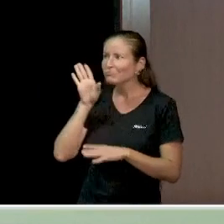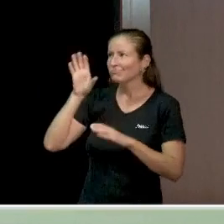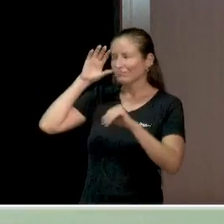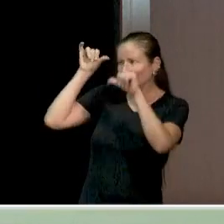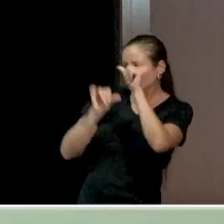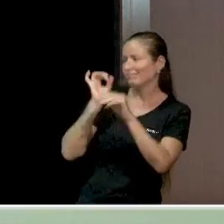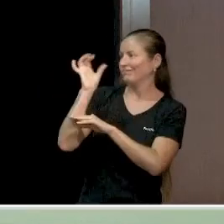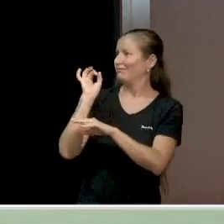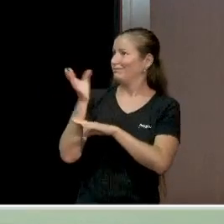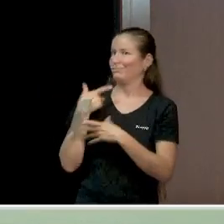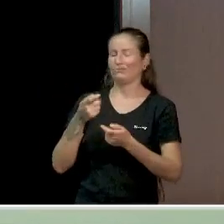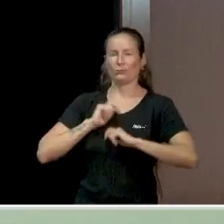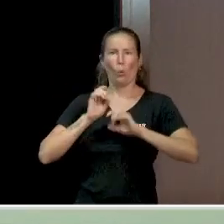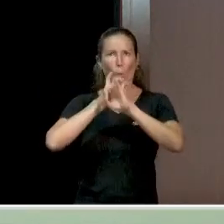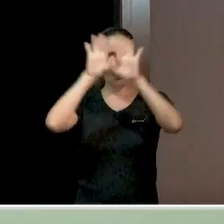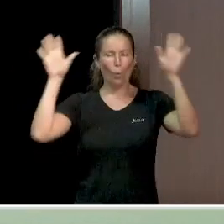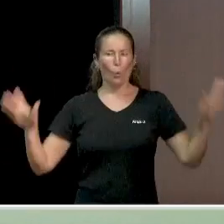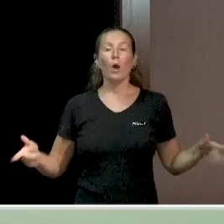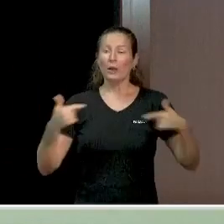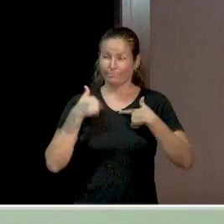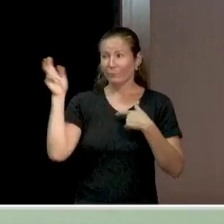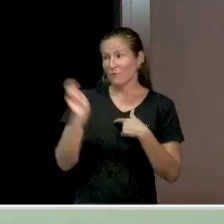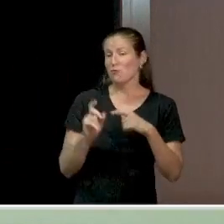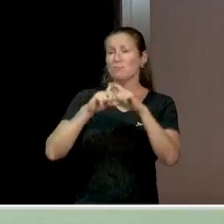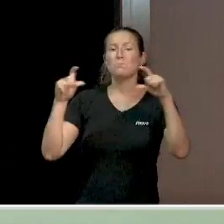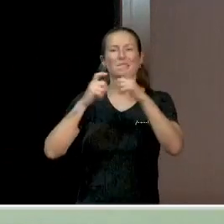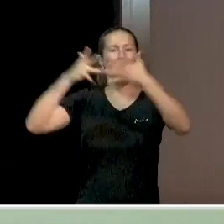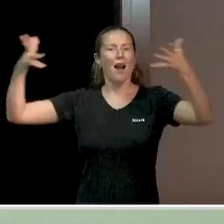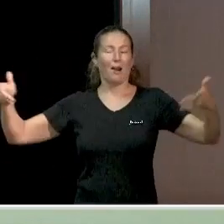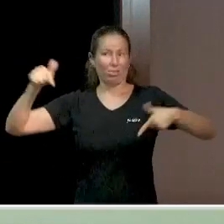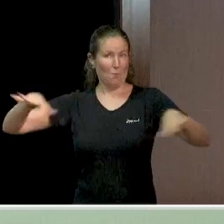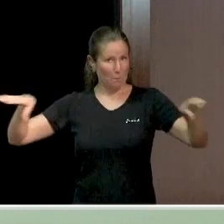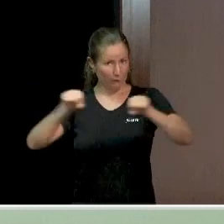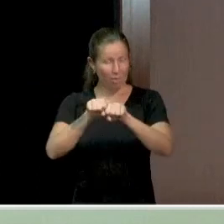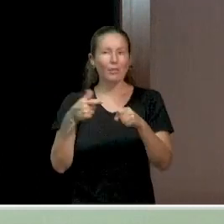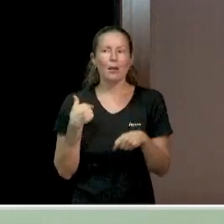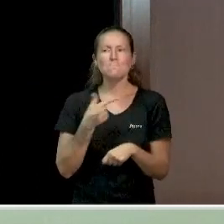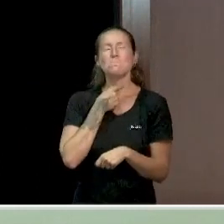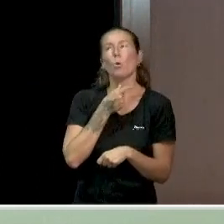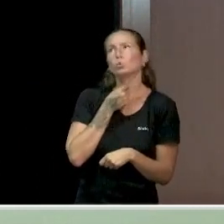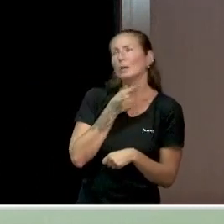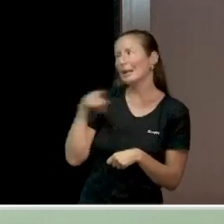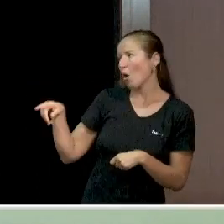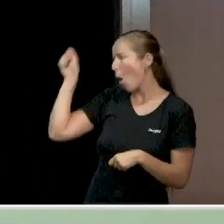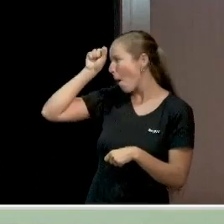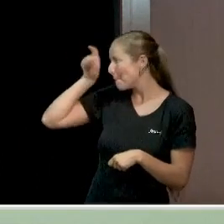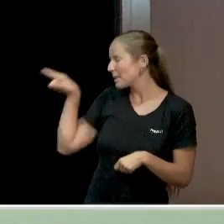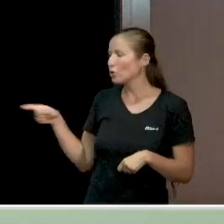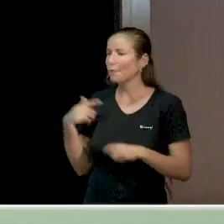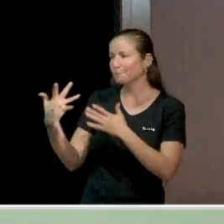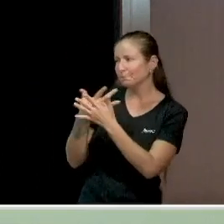ilustrativa. Yo personalmente vengo de una gran empresa de la provincia y me gustaría conocer su opinión respecto a